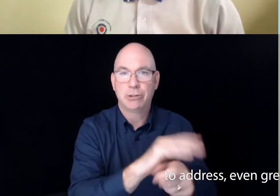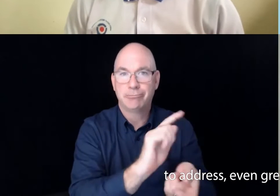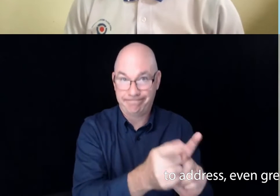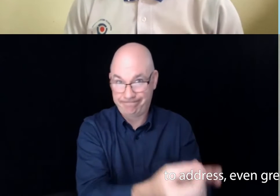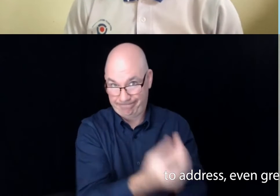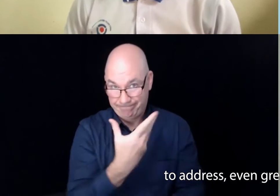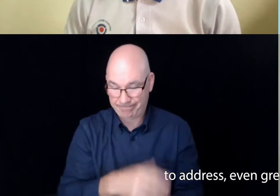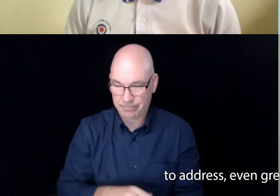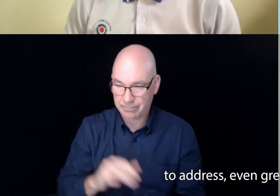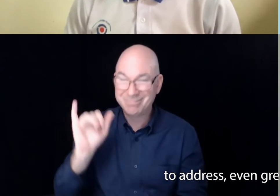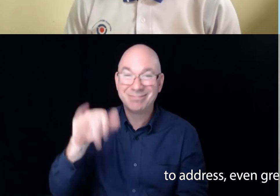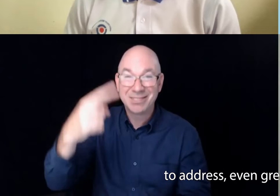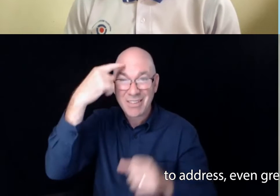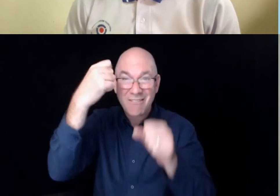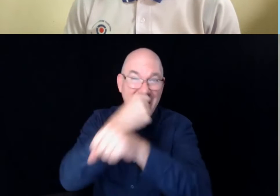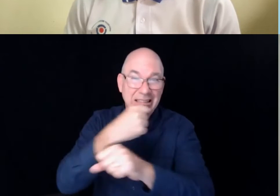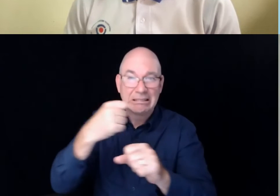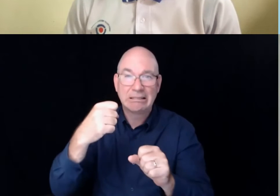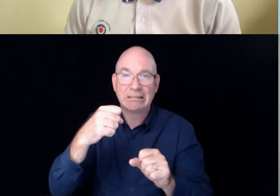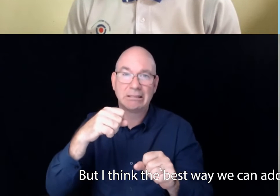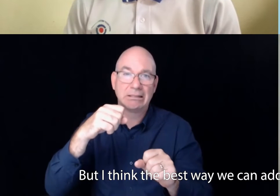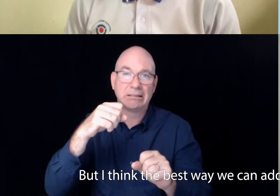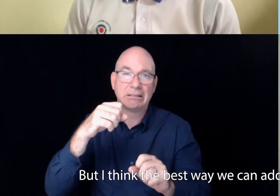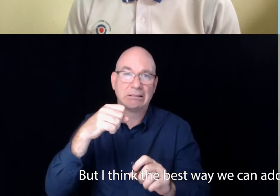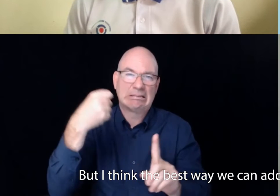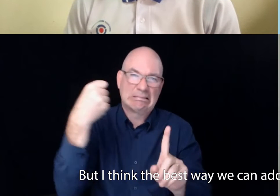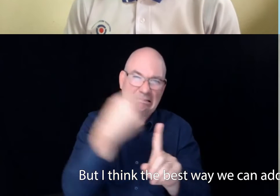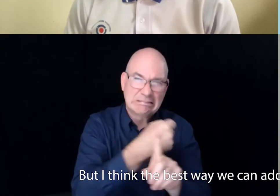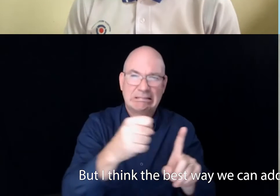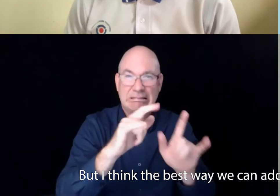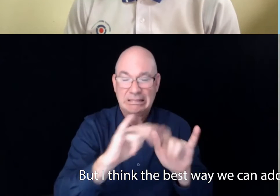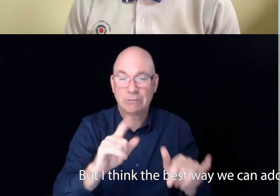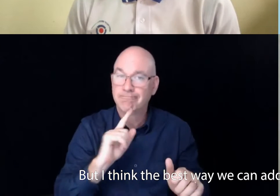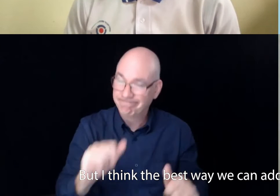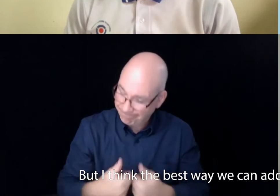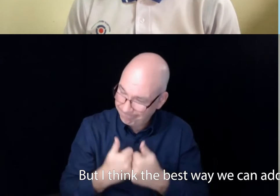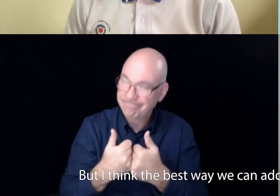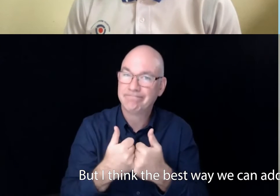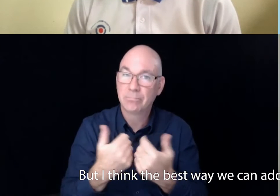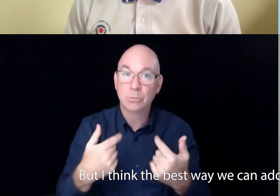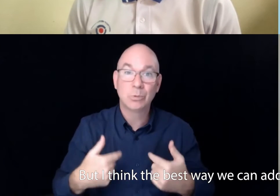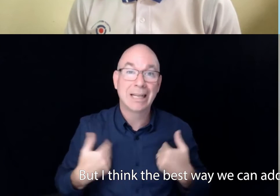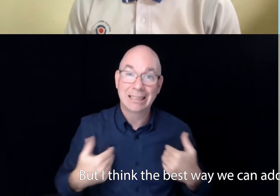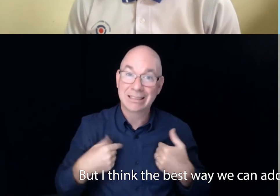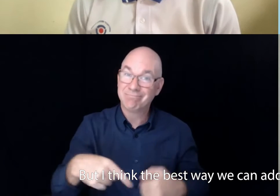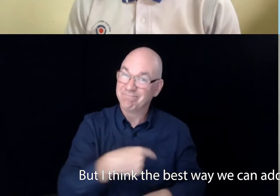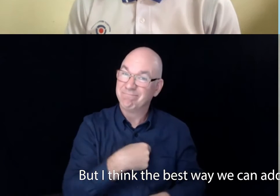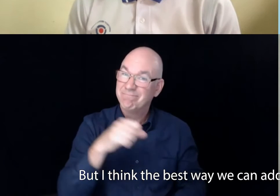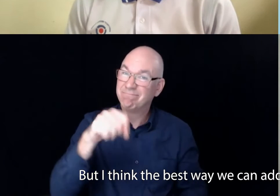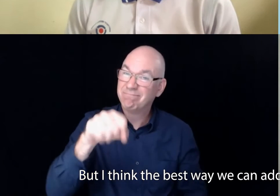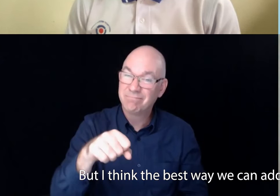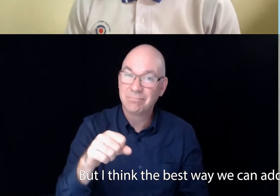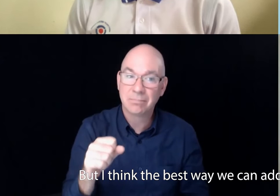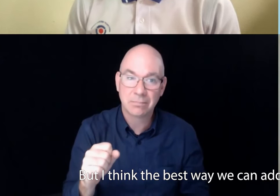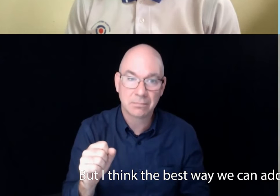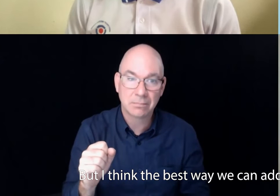aún mayor para nosotros que somos jóvenes, pero yo creo que una de las mejores formas en la cual podemos abordar eso